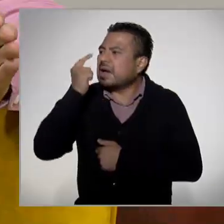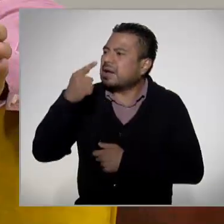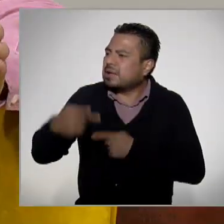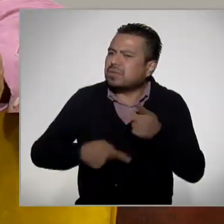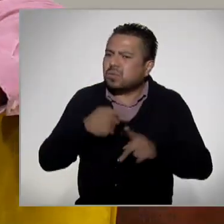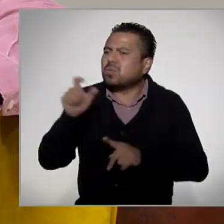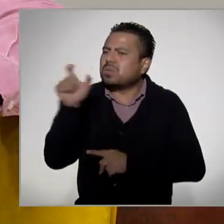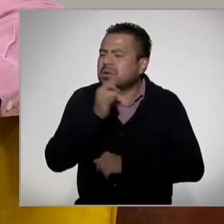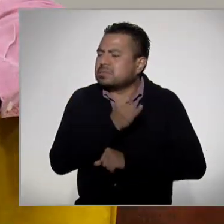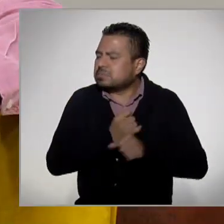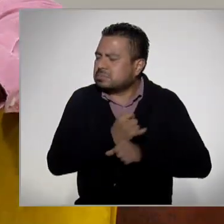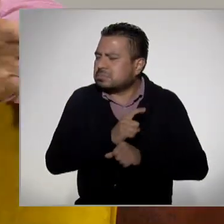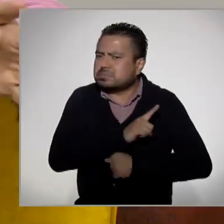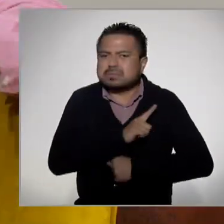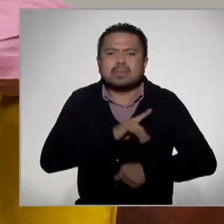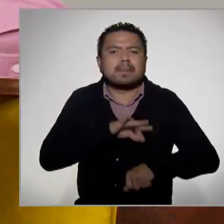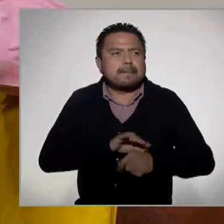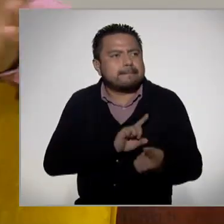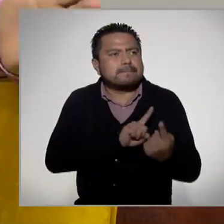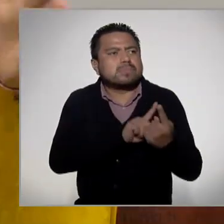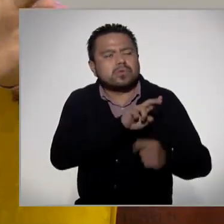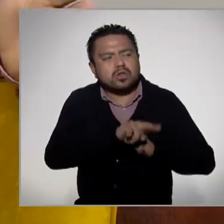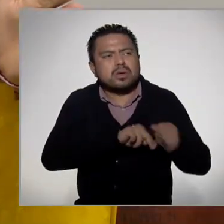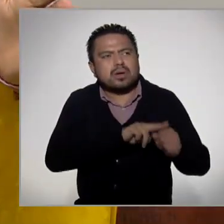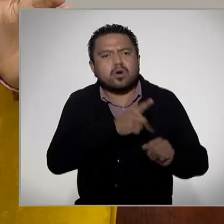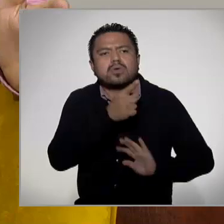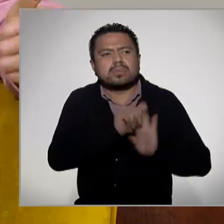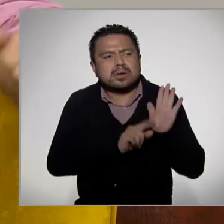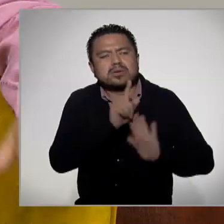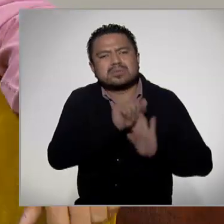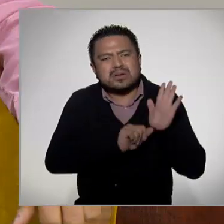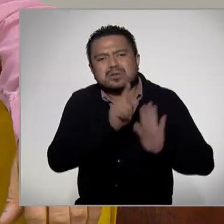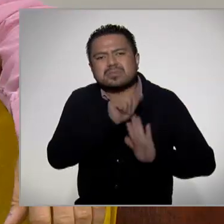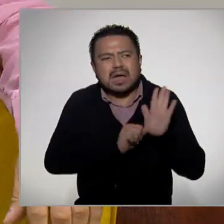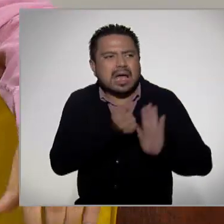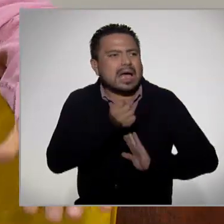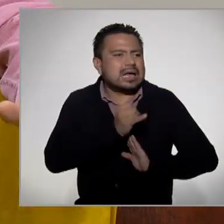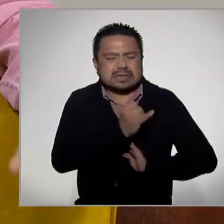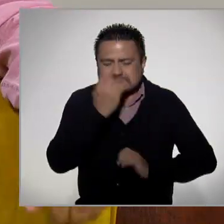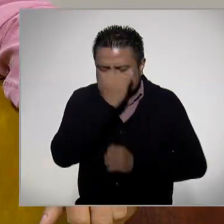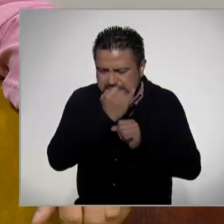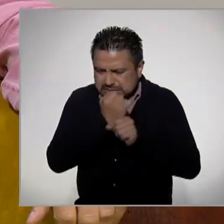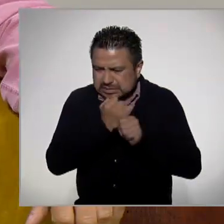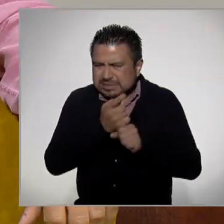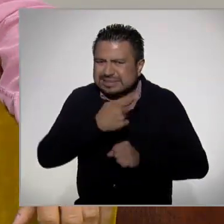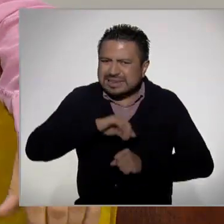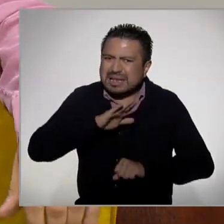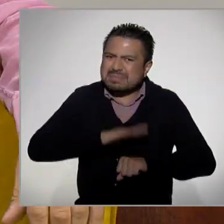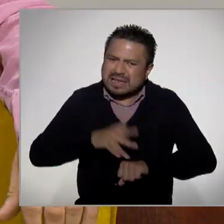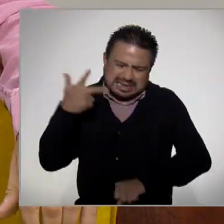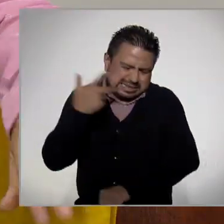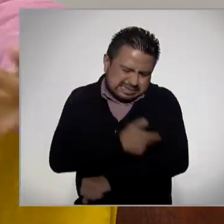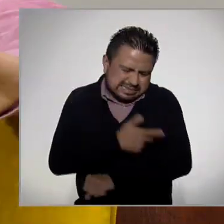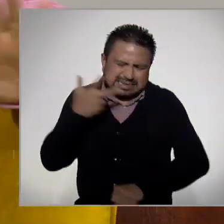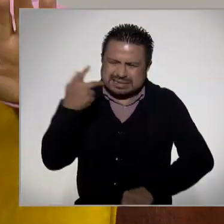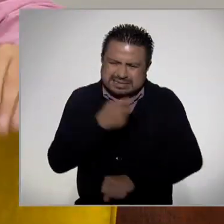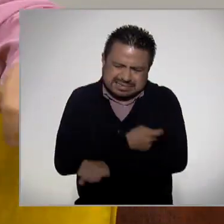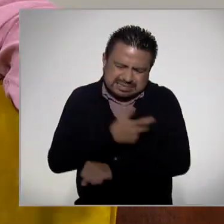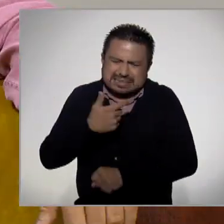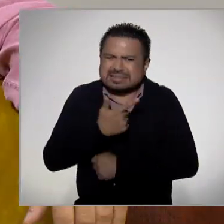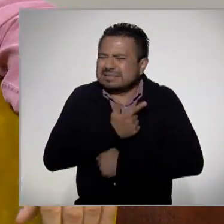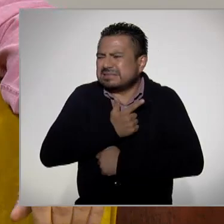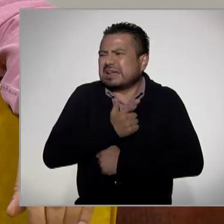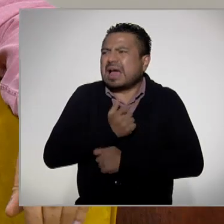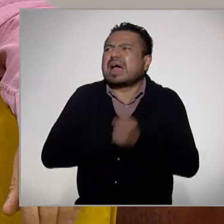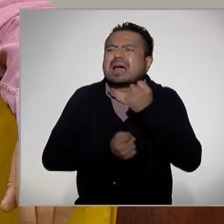cuando hay que monitorizar tu médico te lo va a decir pero normalmente es cada mes una cosa así que se piden estos exámenes a nadie le gusta que estén picoteando las venas no está padre para nadie